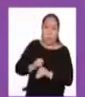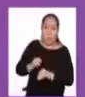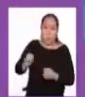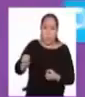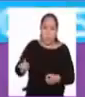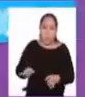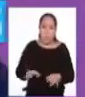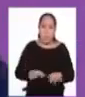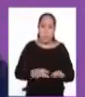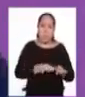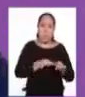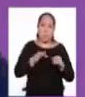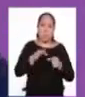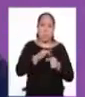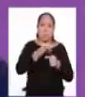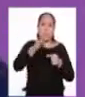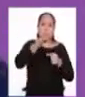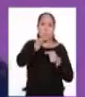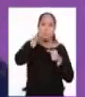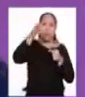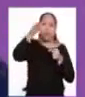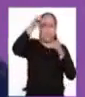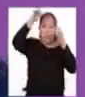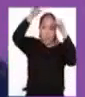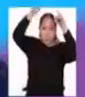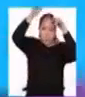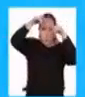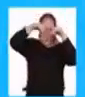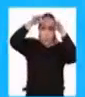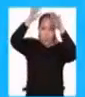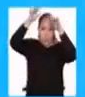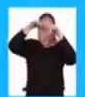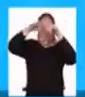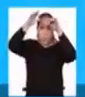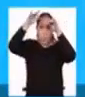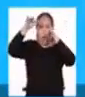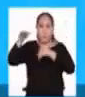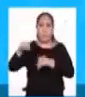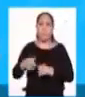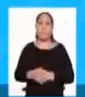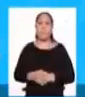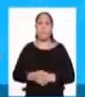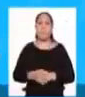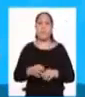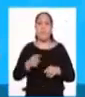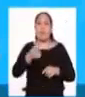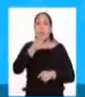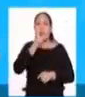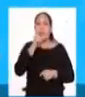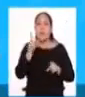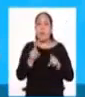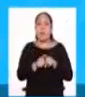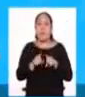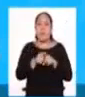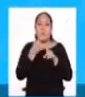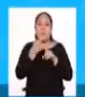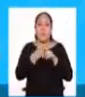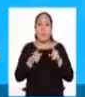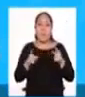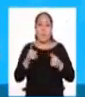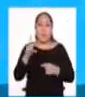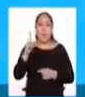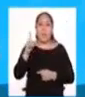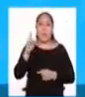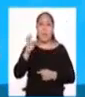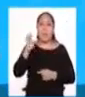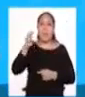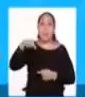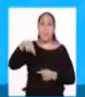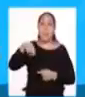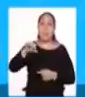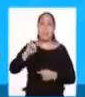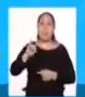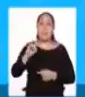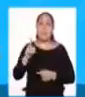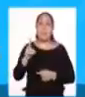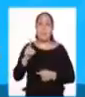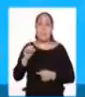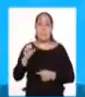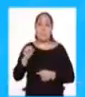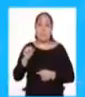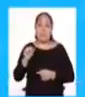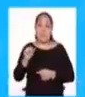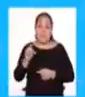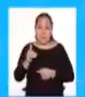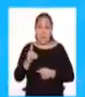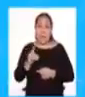lluvia, mientras se acerca a los polos. El agua también se distingue por su mayor densidad en estado líquido que en estado